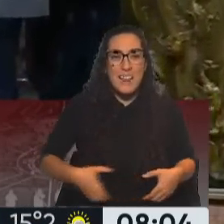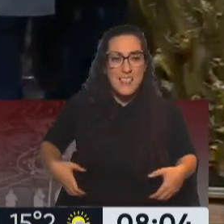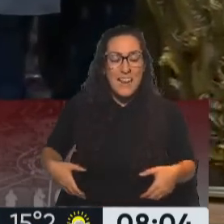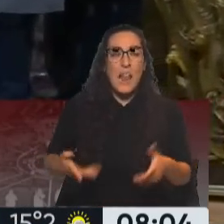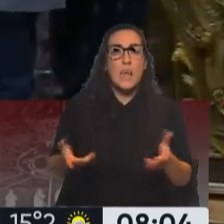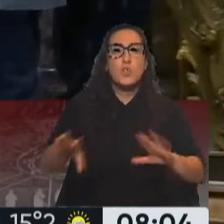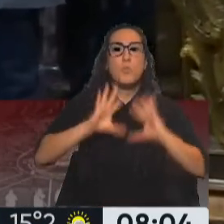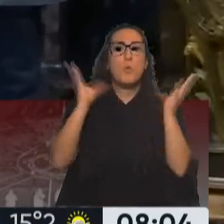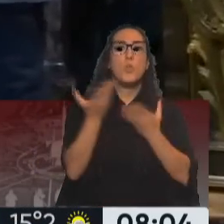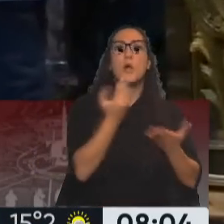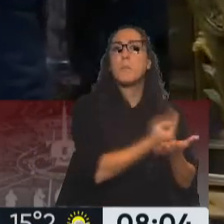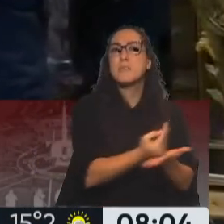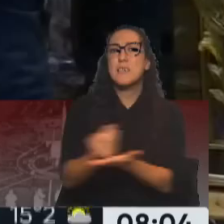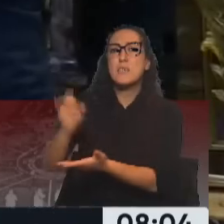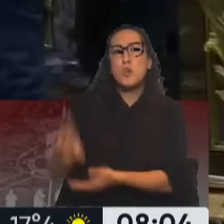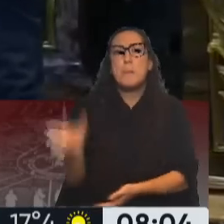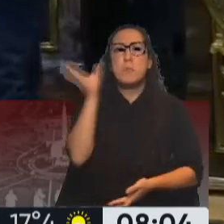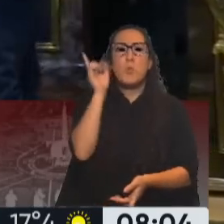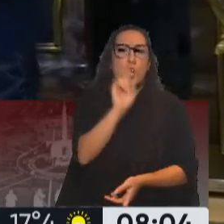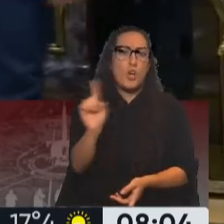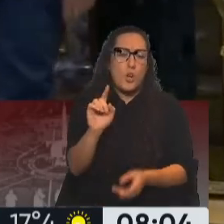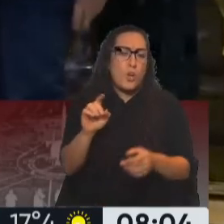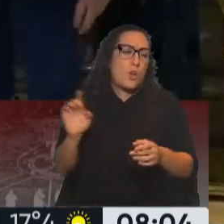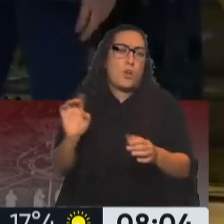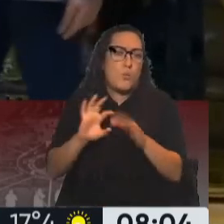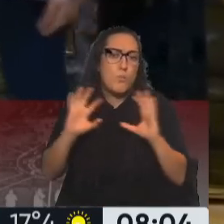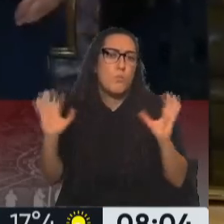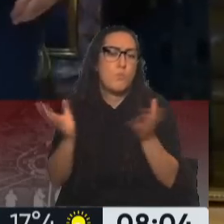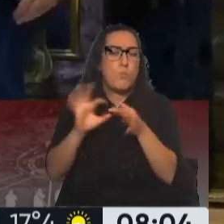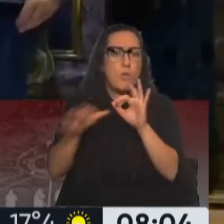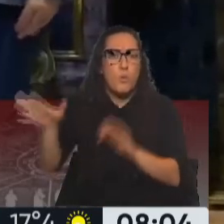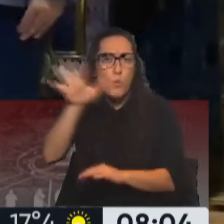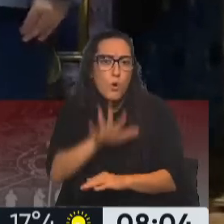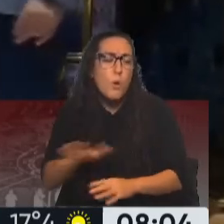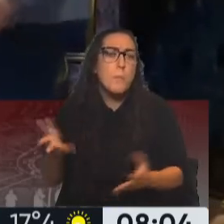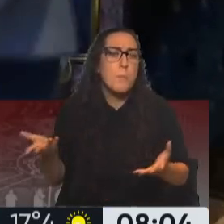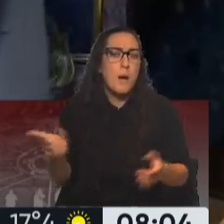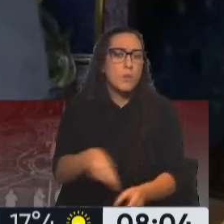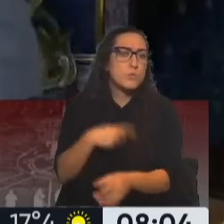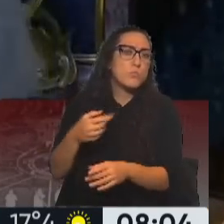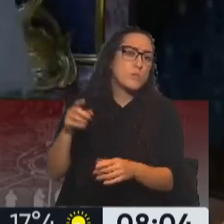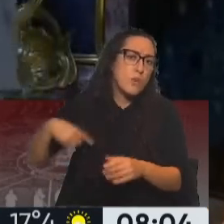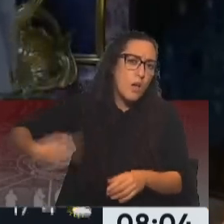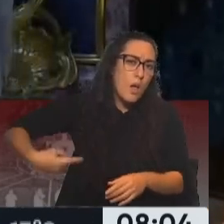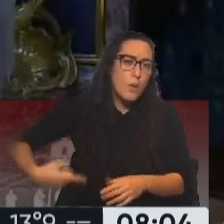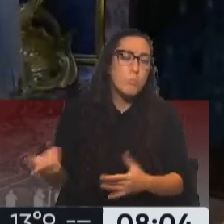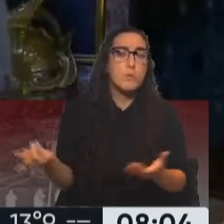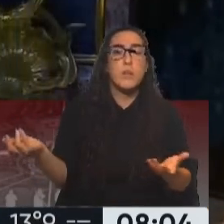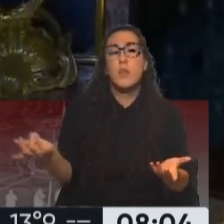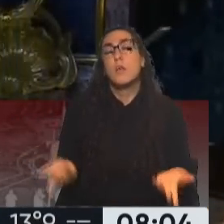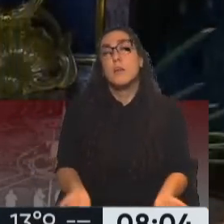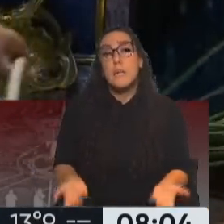del mundo, digamos, no solo de Italia, sino de Europa, de lo que estábamos acostumbrados, digamos. Me parece que desde ese lado, por supuesto,